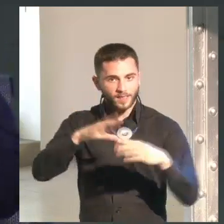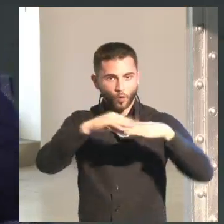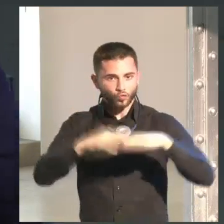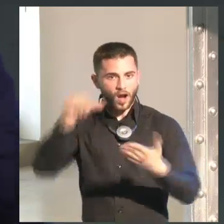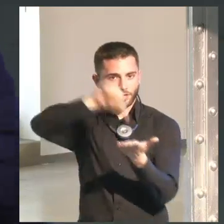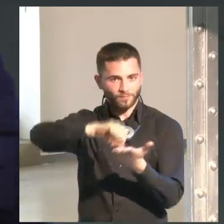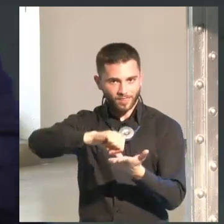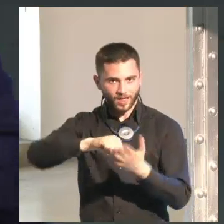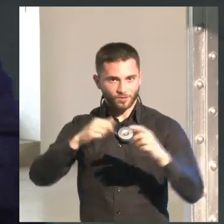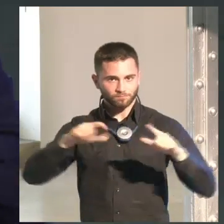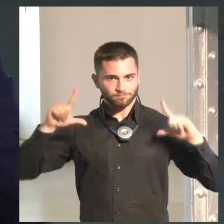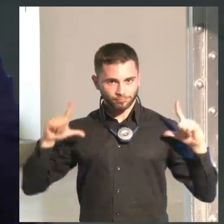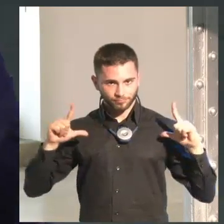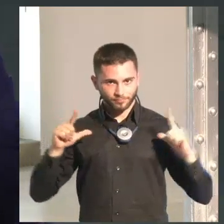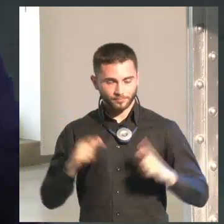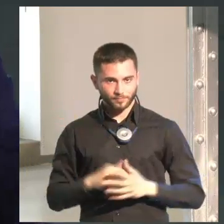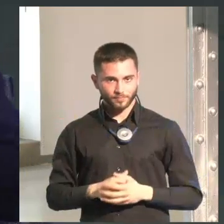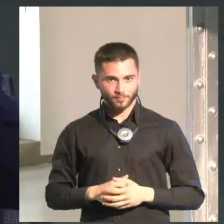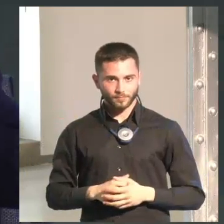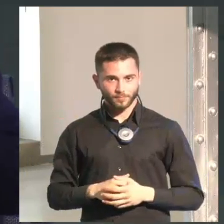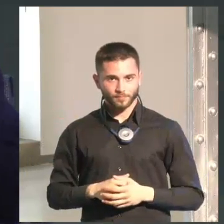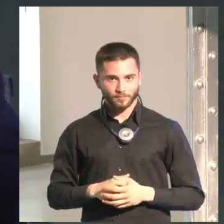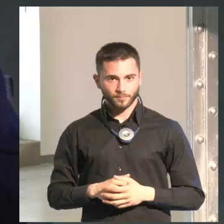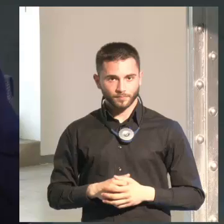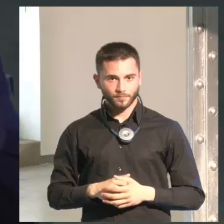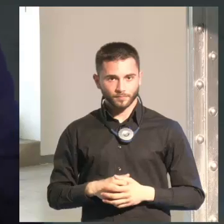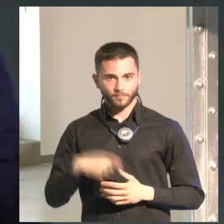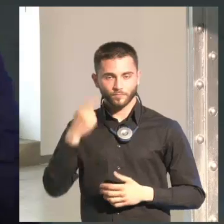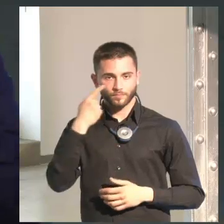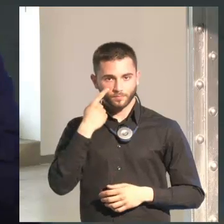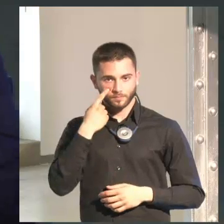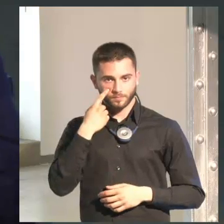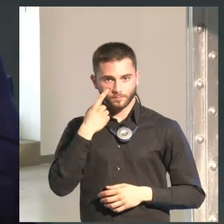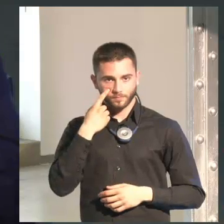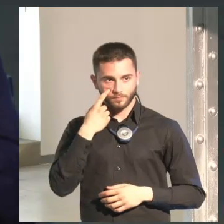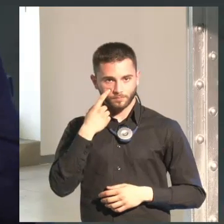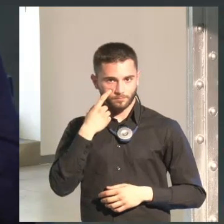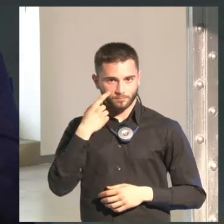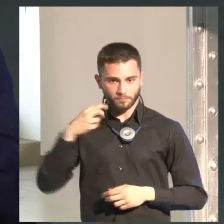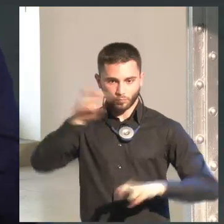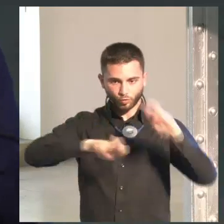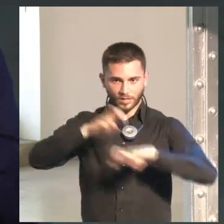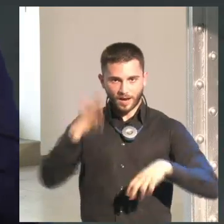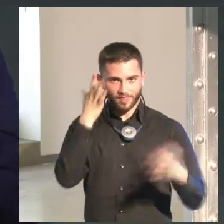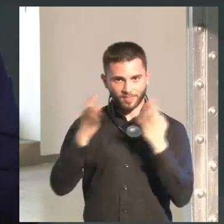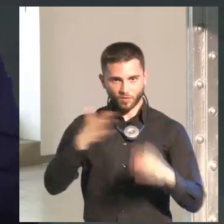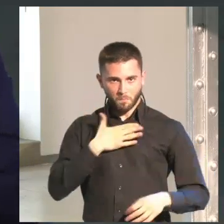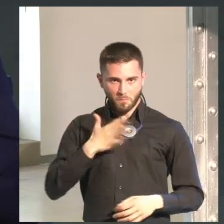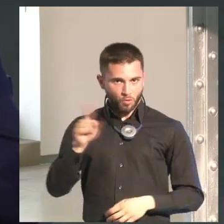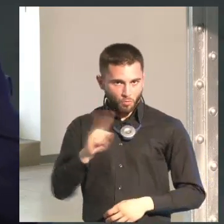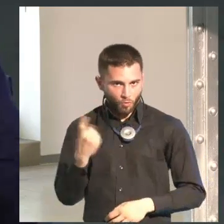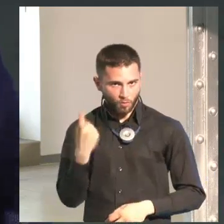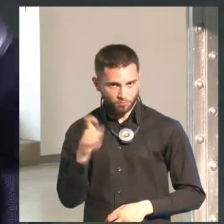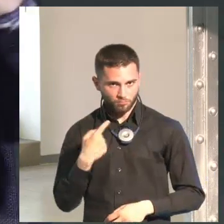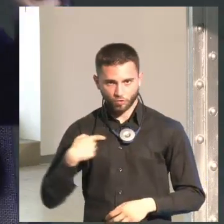una primera aproximación podría ser, oiga, no se preocupe usted en buscar quién soy yo, ya se lo digo yo. Yo soy un señor